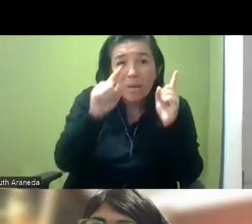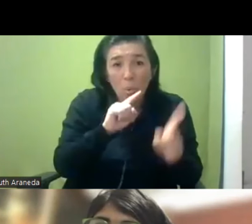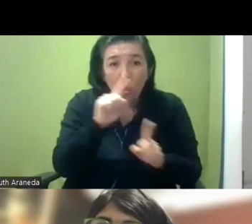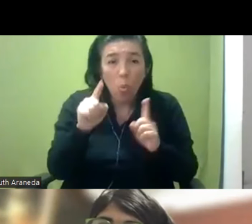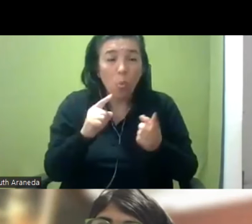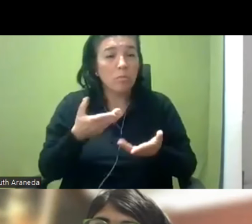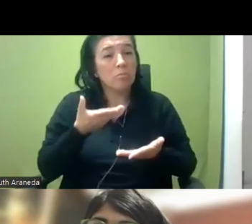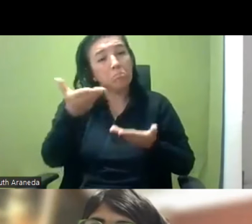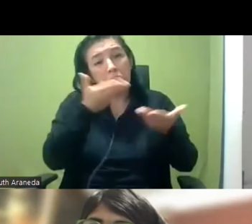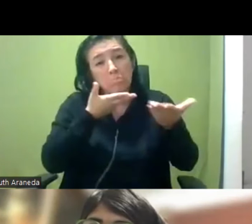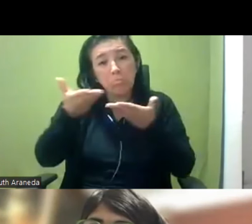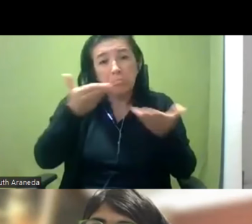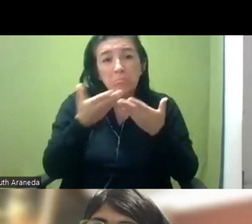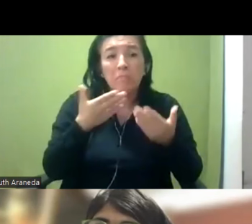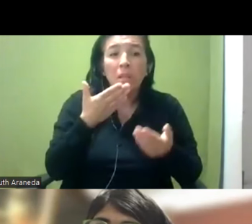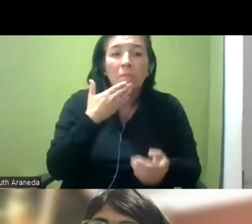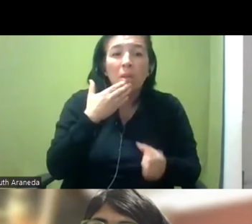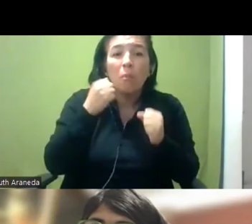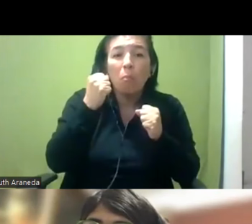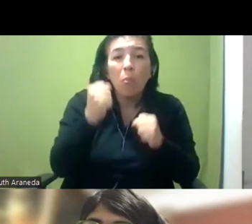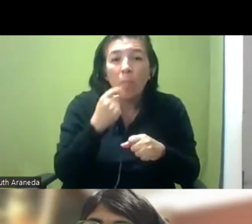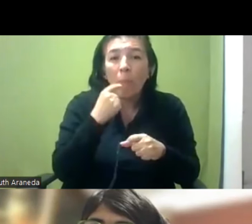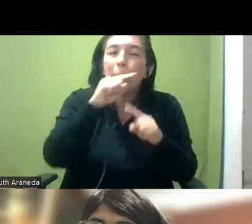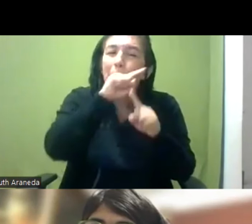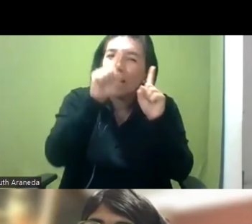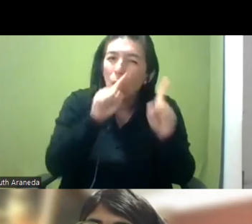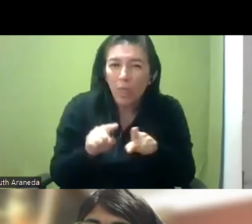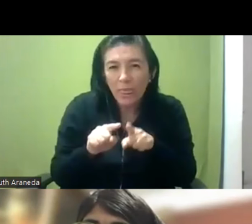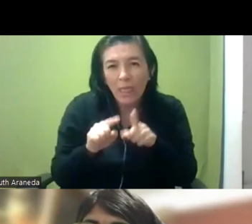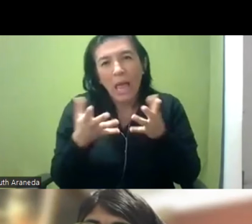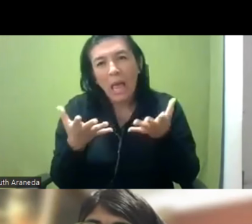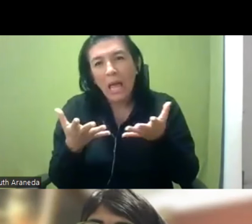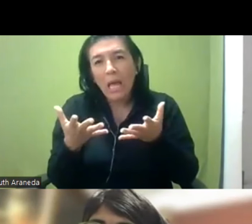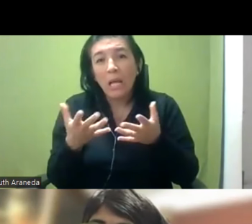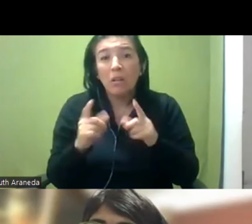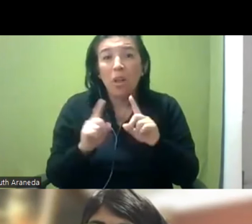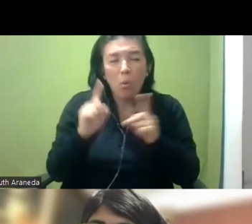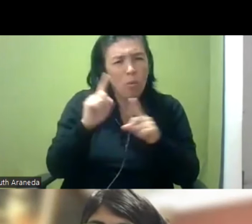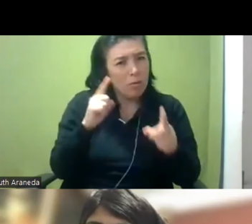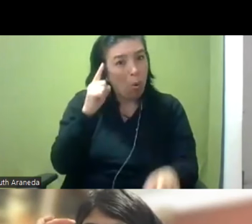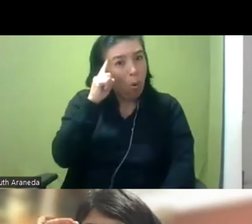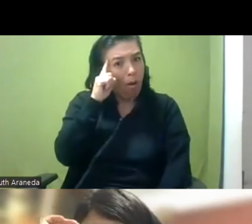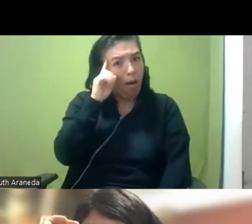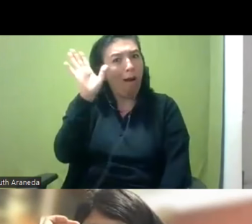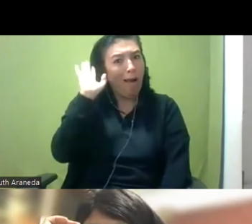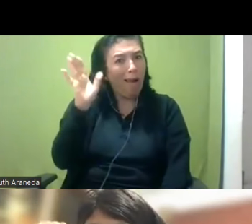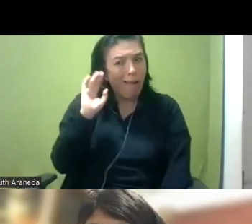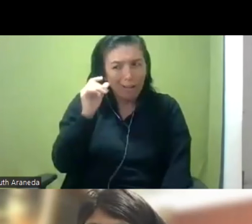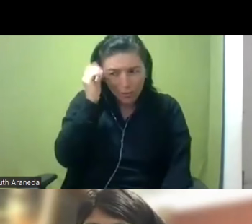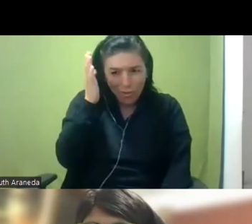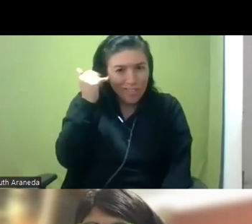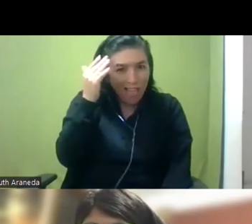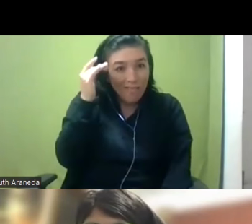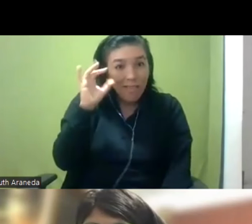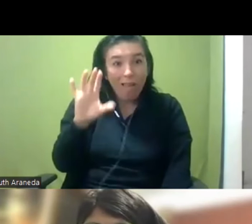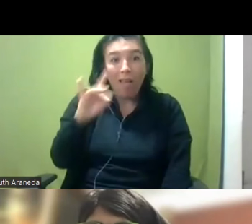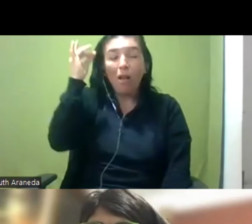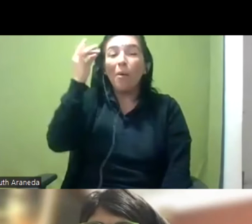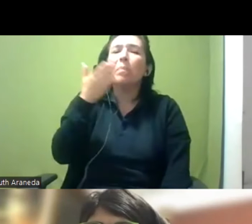eh, comentar, preguntar si algo les hizo sentido, por qué decidieron venir a